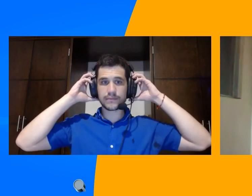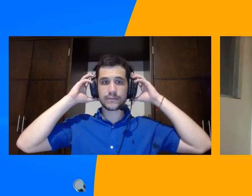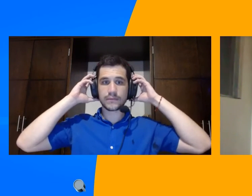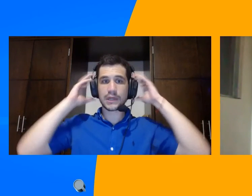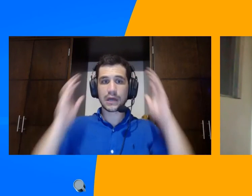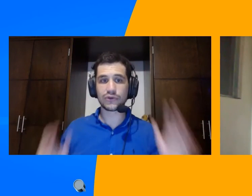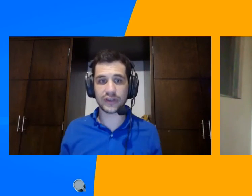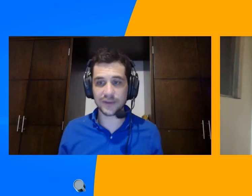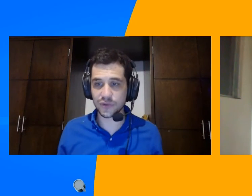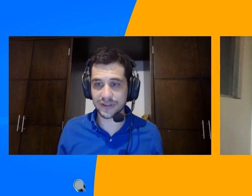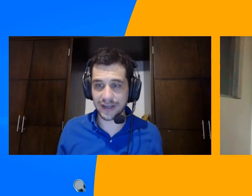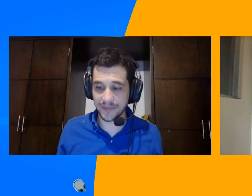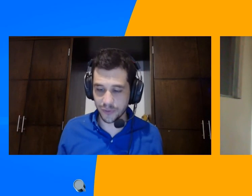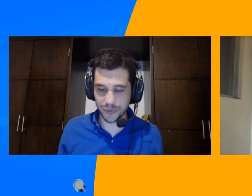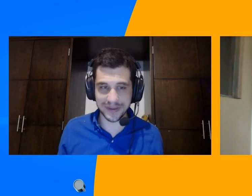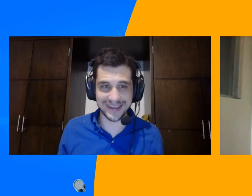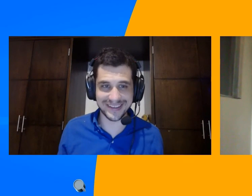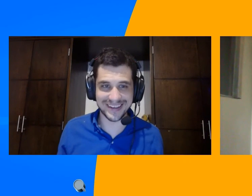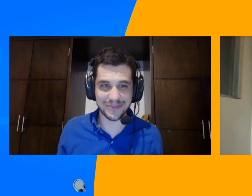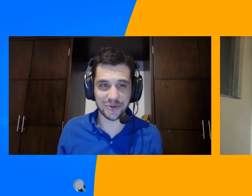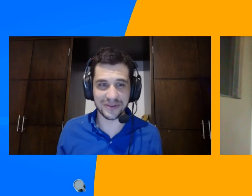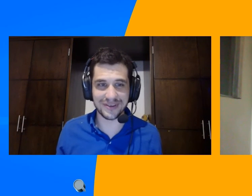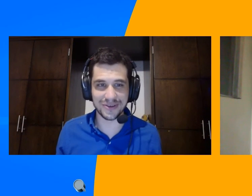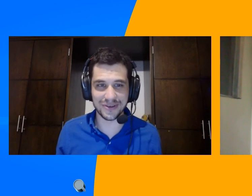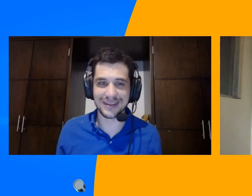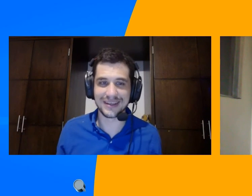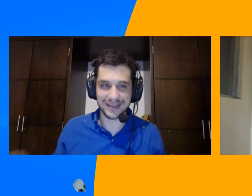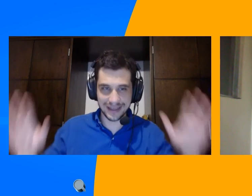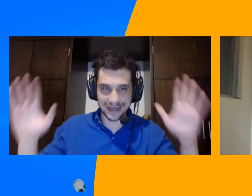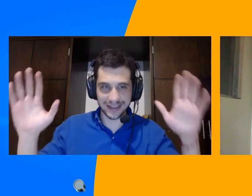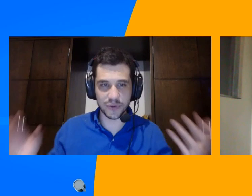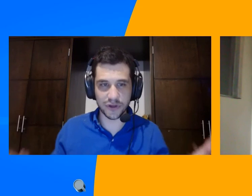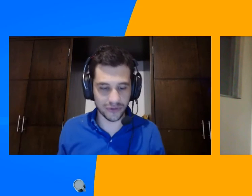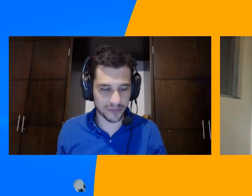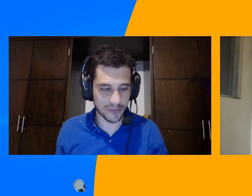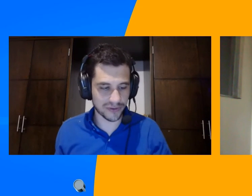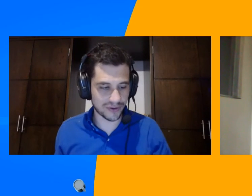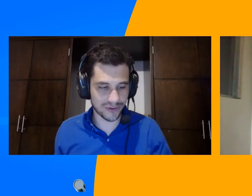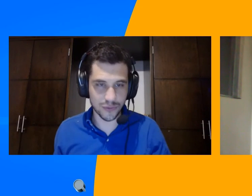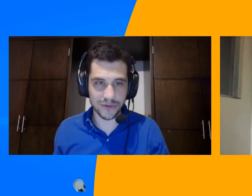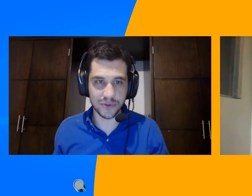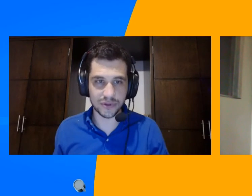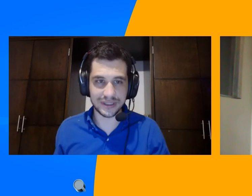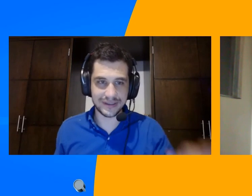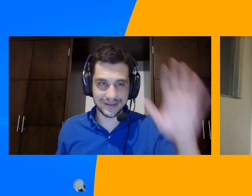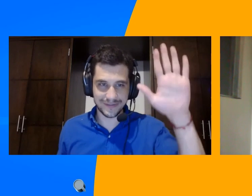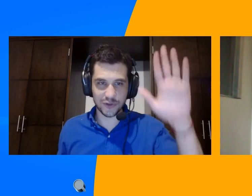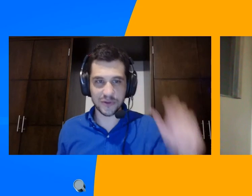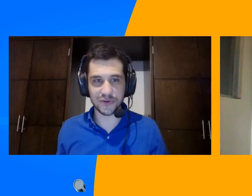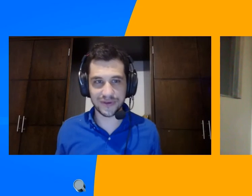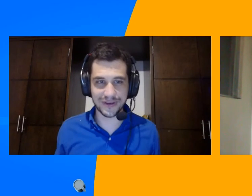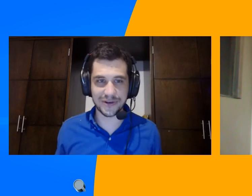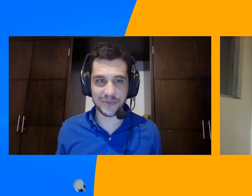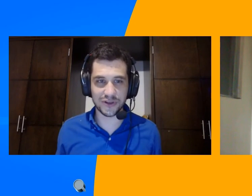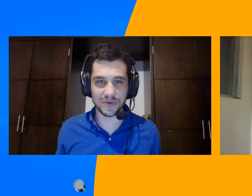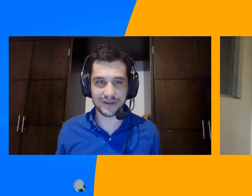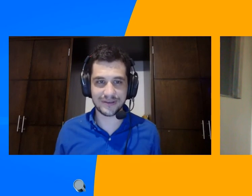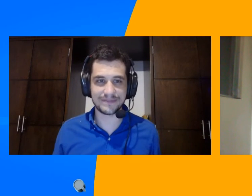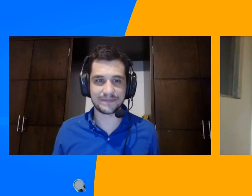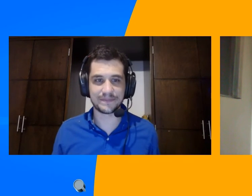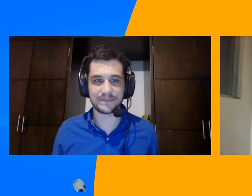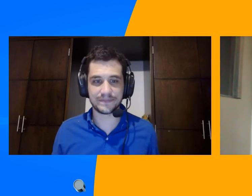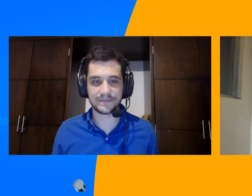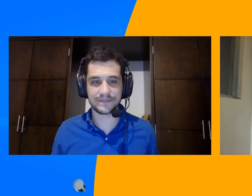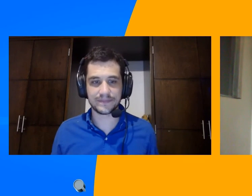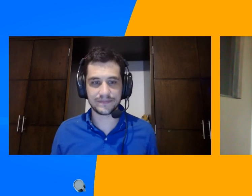cátedra. A ustedes muchas gracias por su paciencia, por su atención y gracias por estos espacios que son muy importantes. Nos vemos en una próxima ocasión.